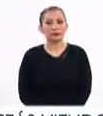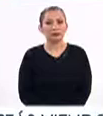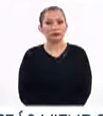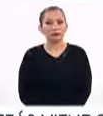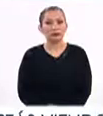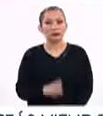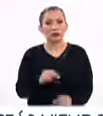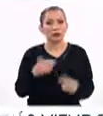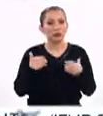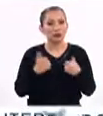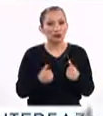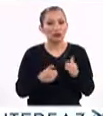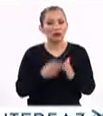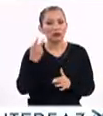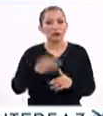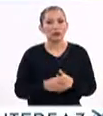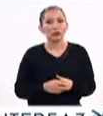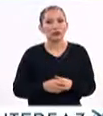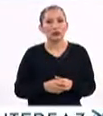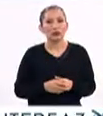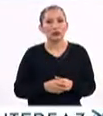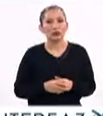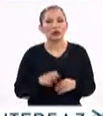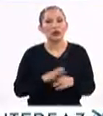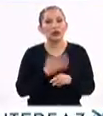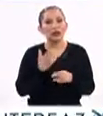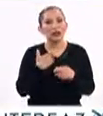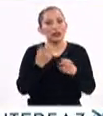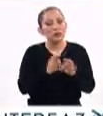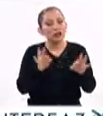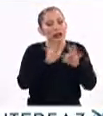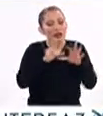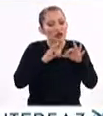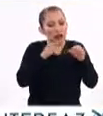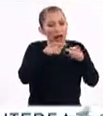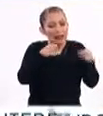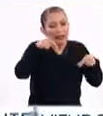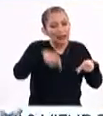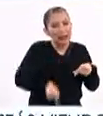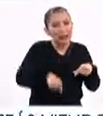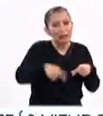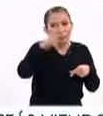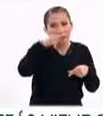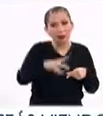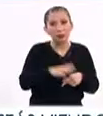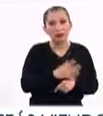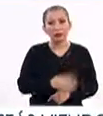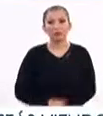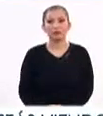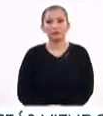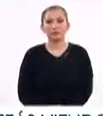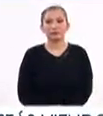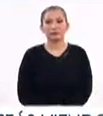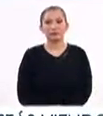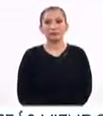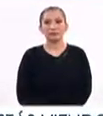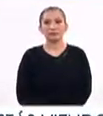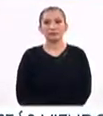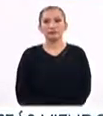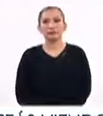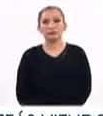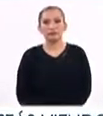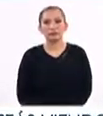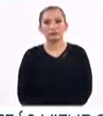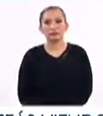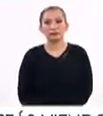mucho. ¿Podría repetir? ¿Por qué es importante tener una oficina de la Fundación Japón aquí en México? En México, ok.